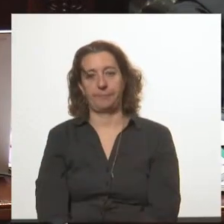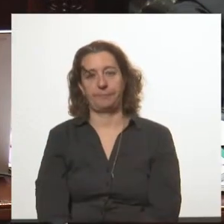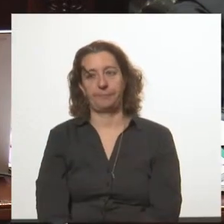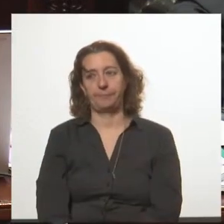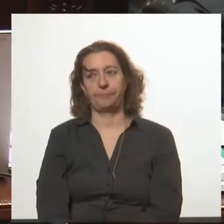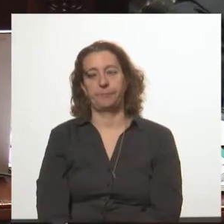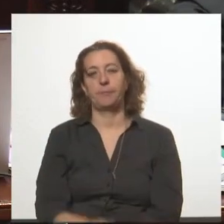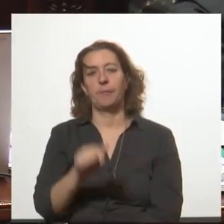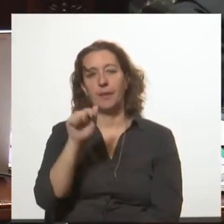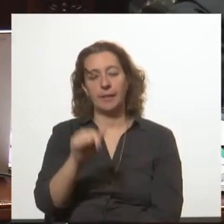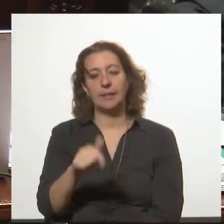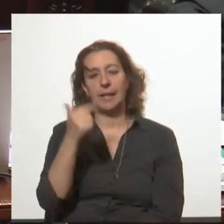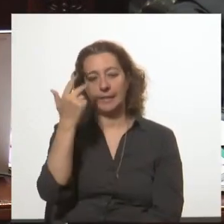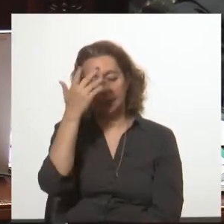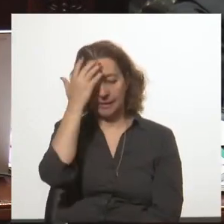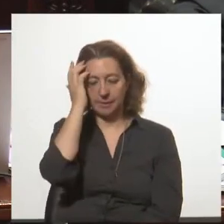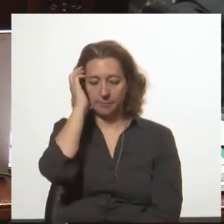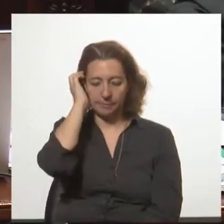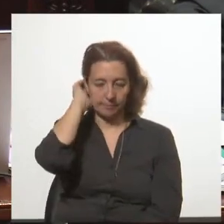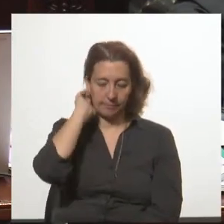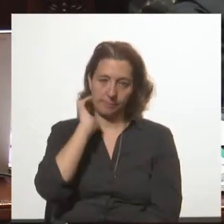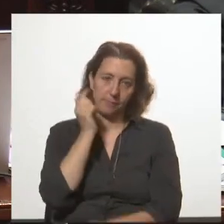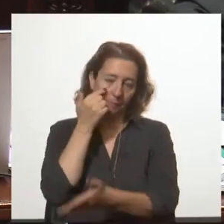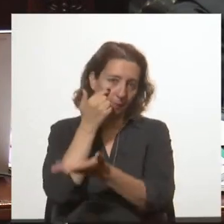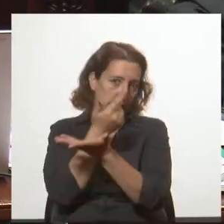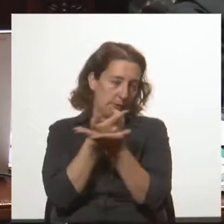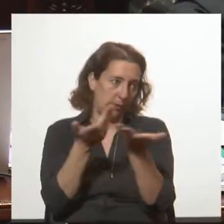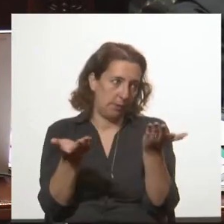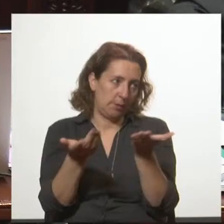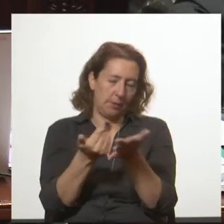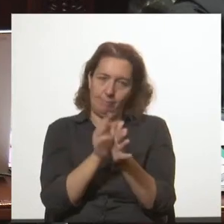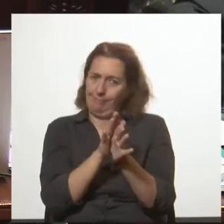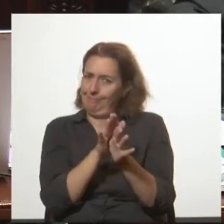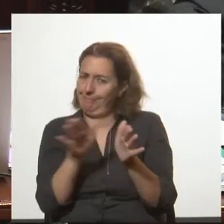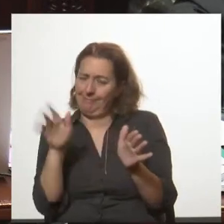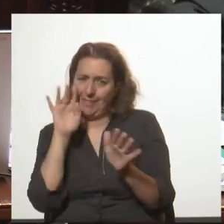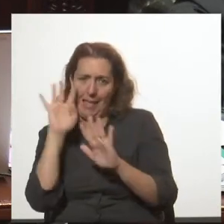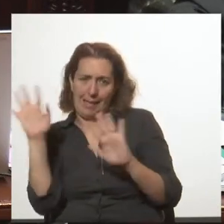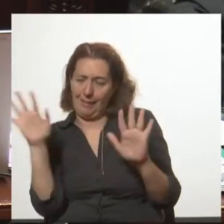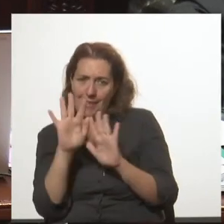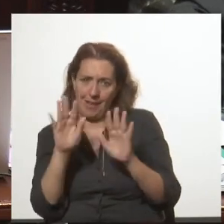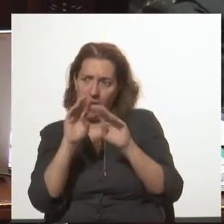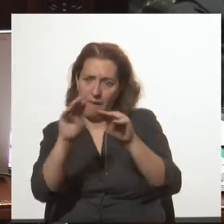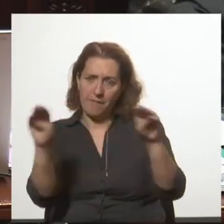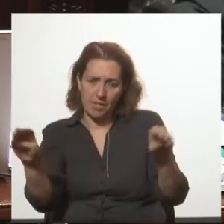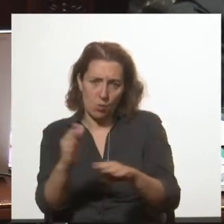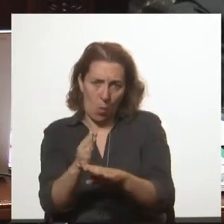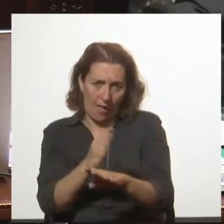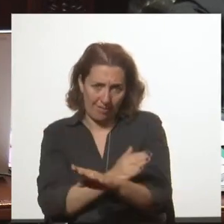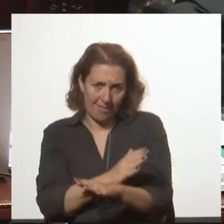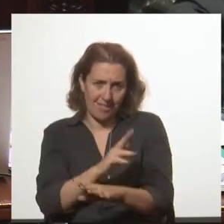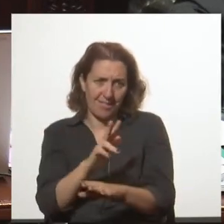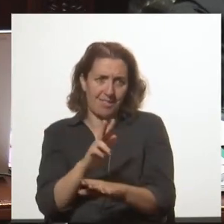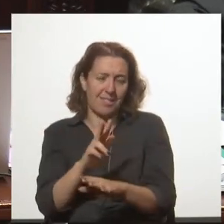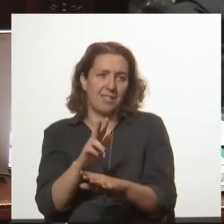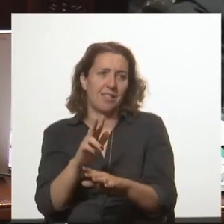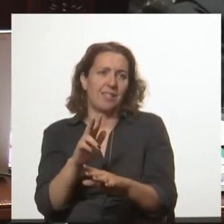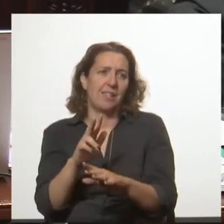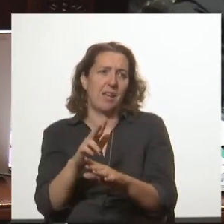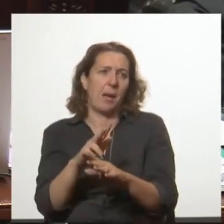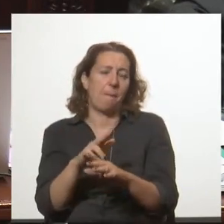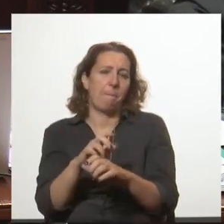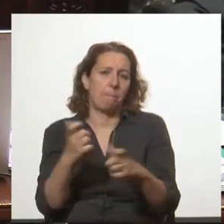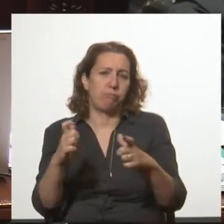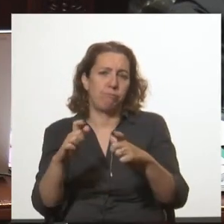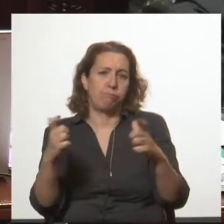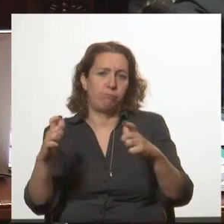esta cifra que demostró un desvío respecto a los anuncios originales de tres veces el costo que